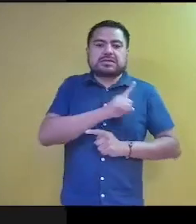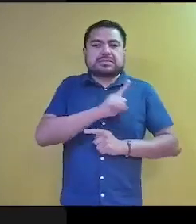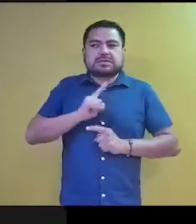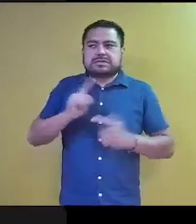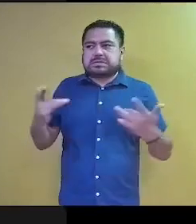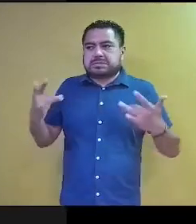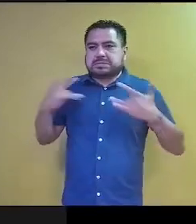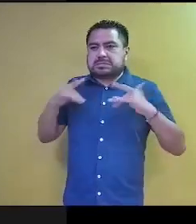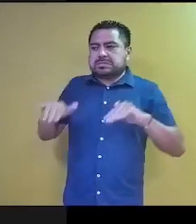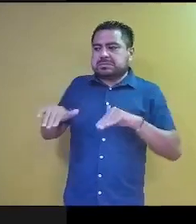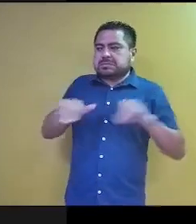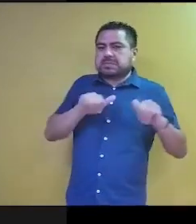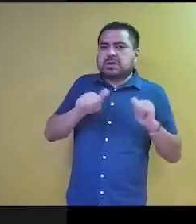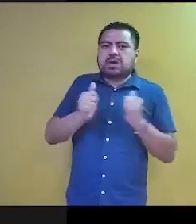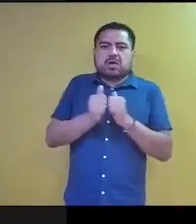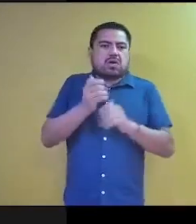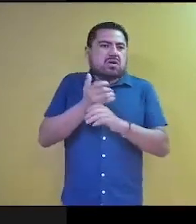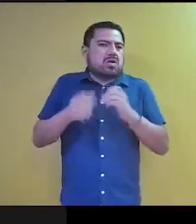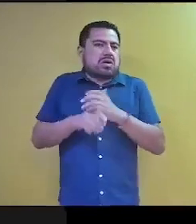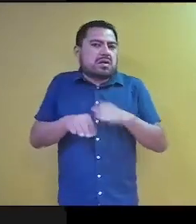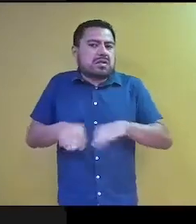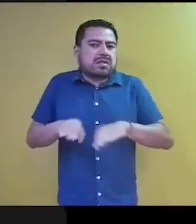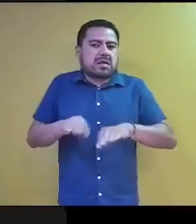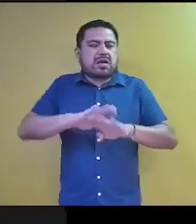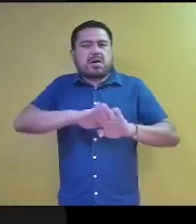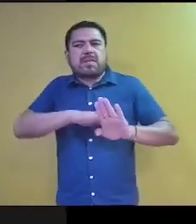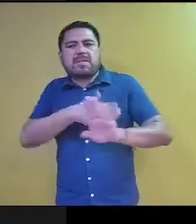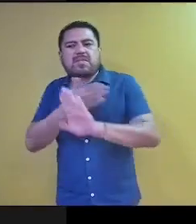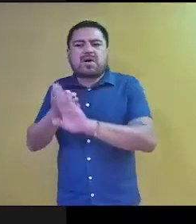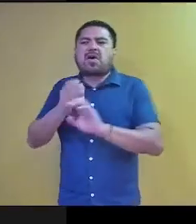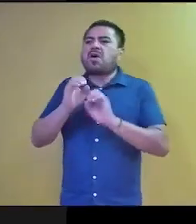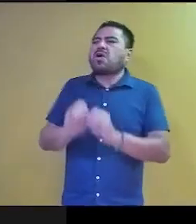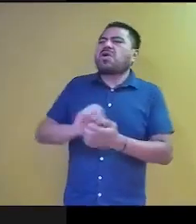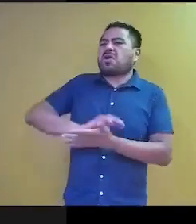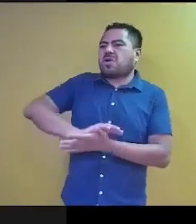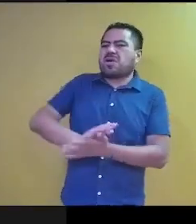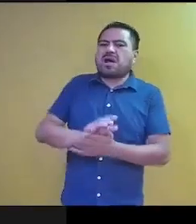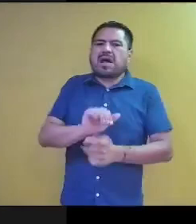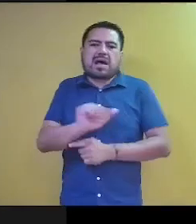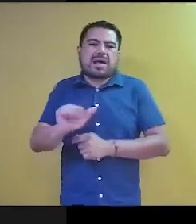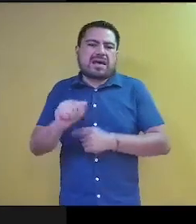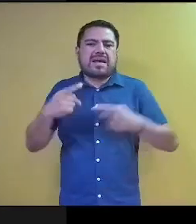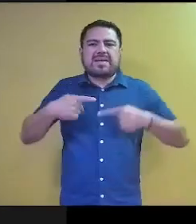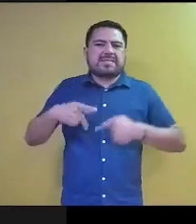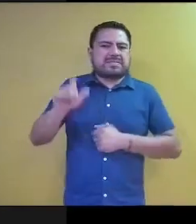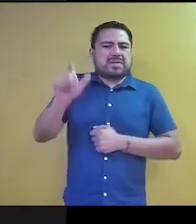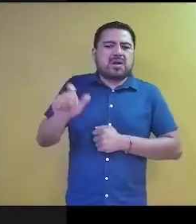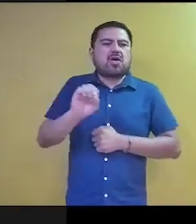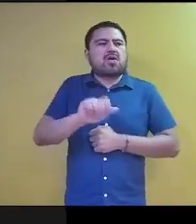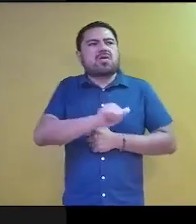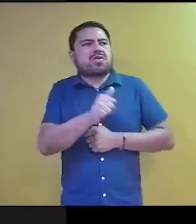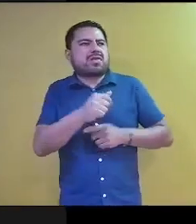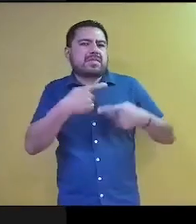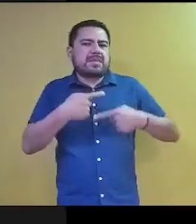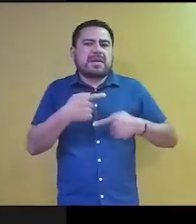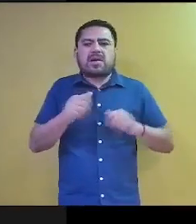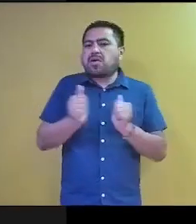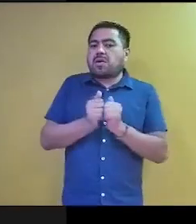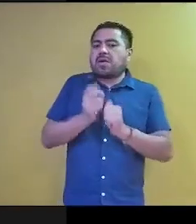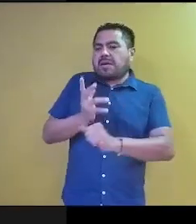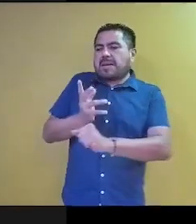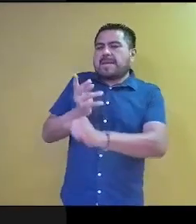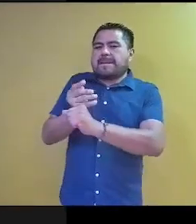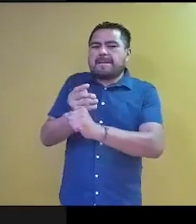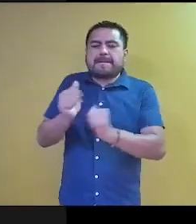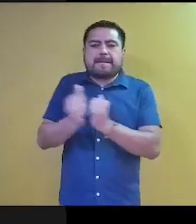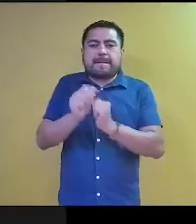de realizar actos u omisiones que generen violencia o discriminación hacia la denunciante o cualquier persona. Como una medida reparadora